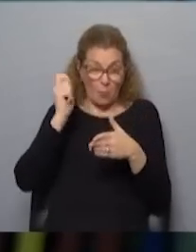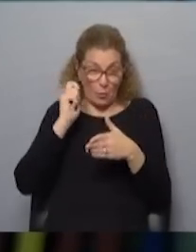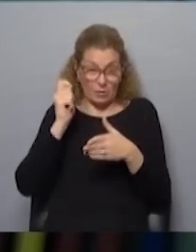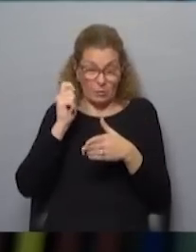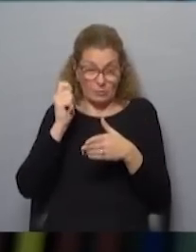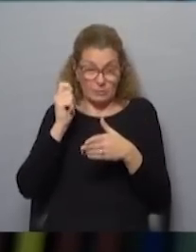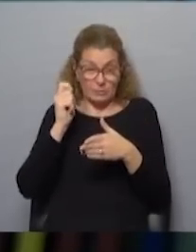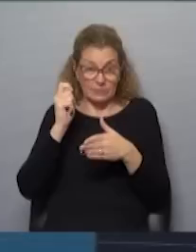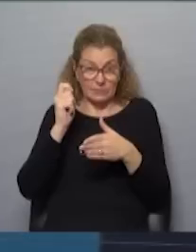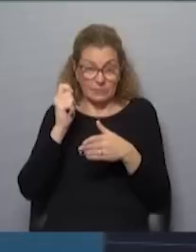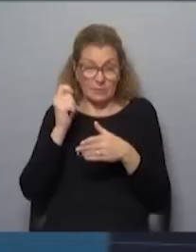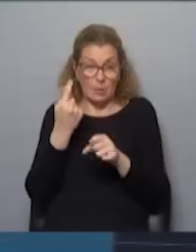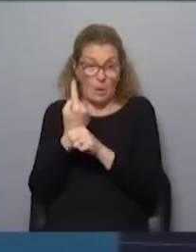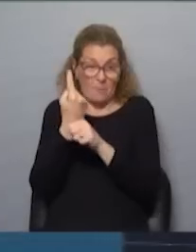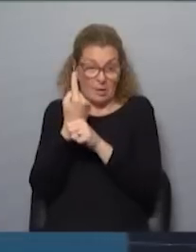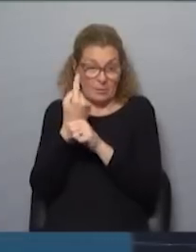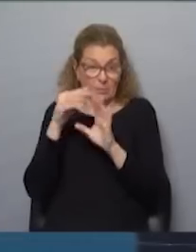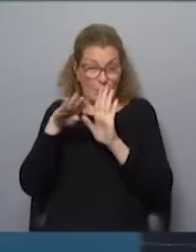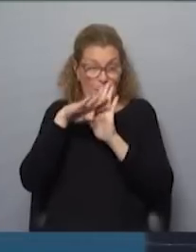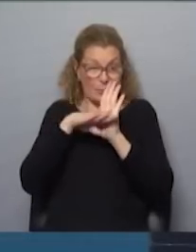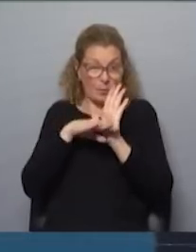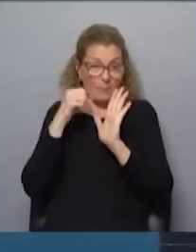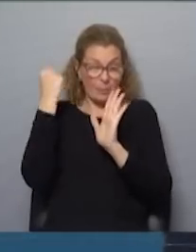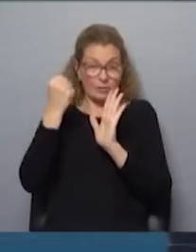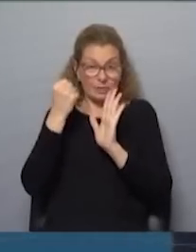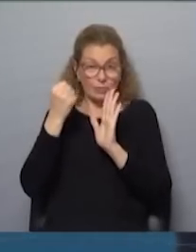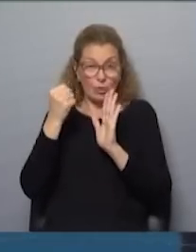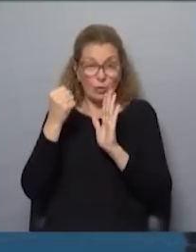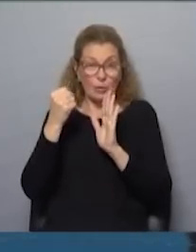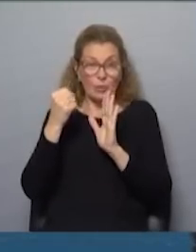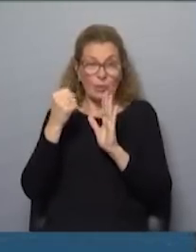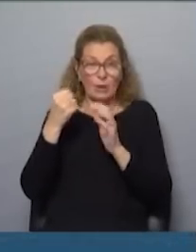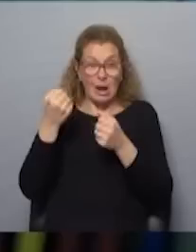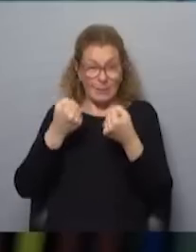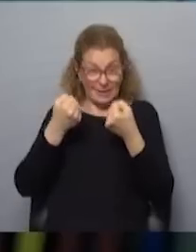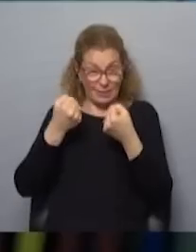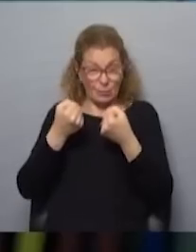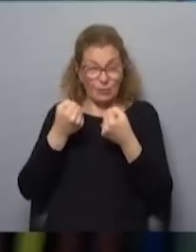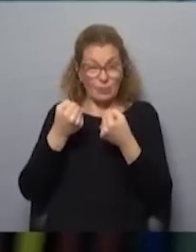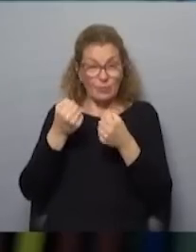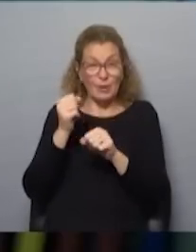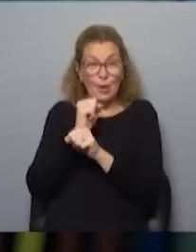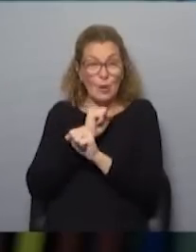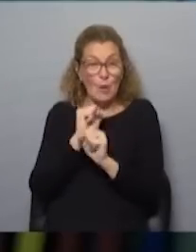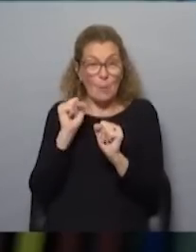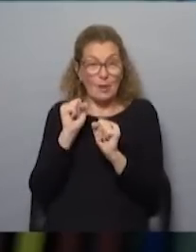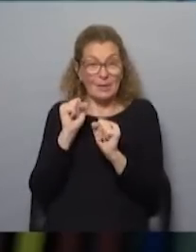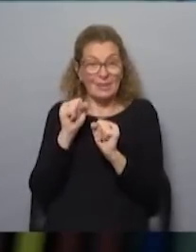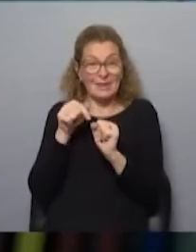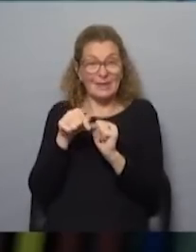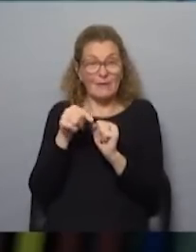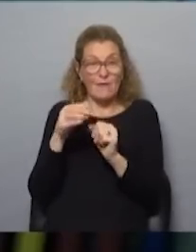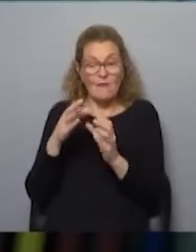el principio fundamental no son los contenidos sino los vehículos pero no pueden en esa instancia